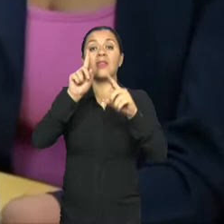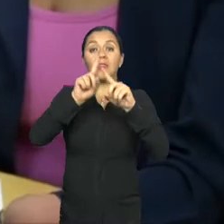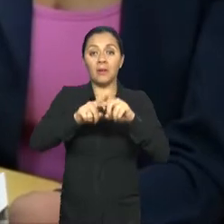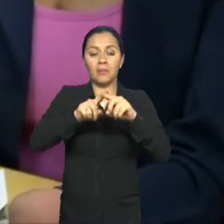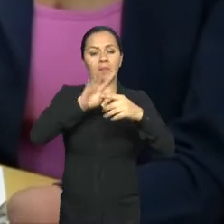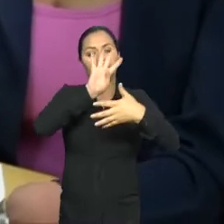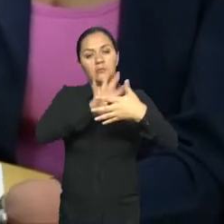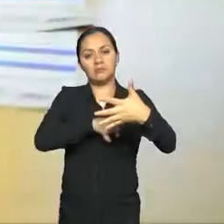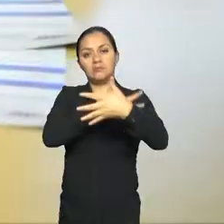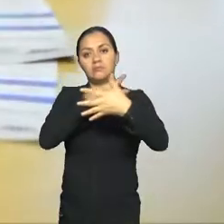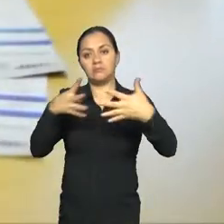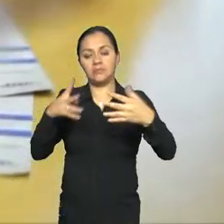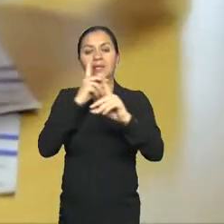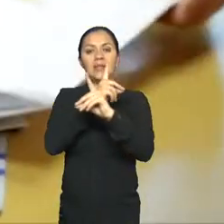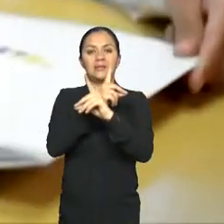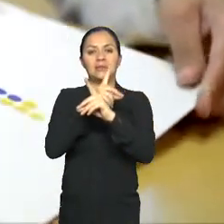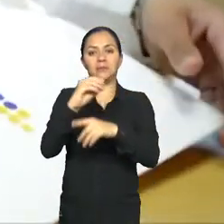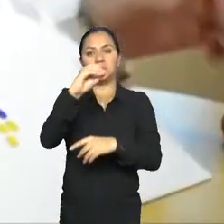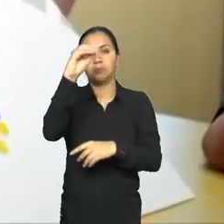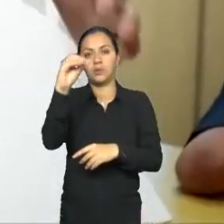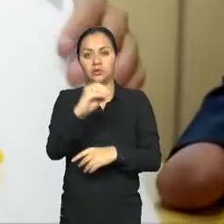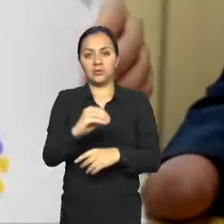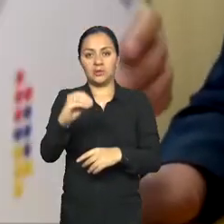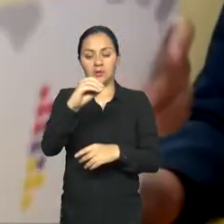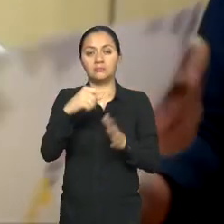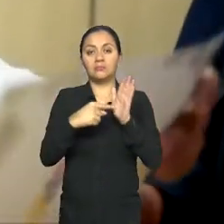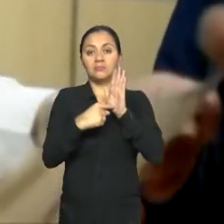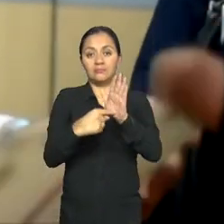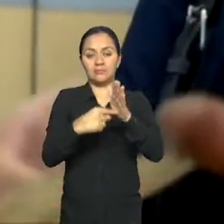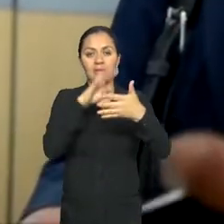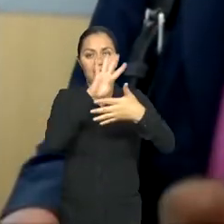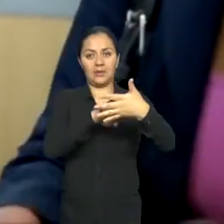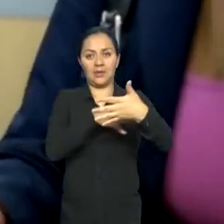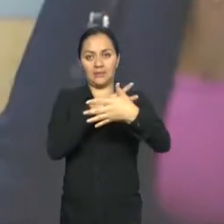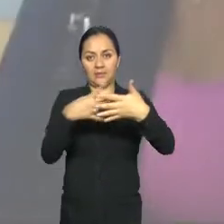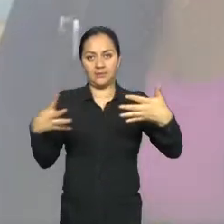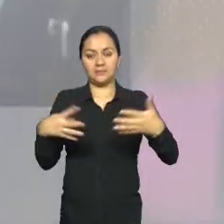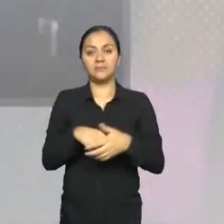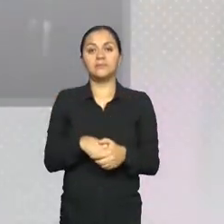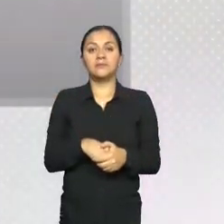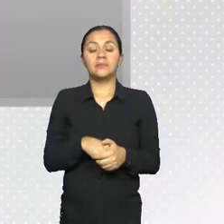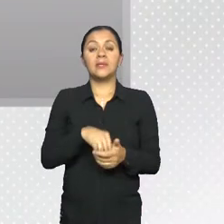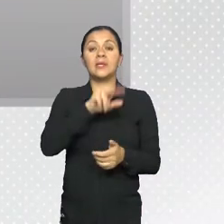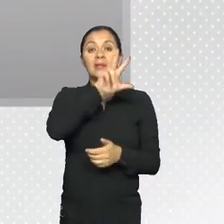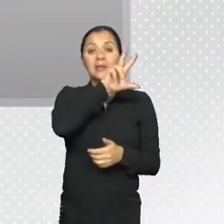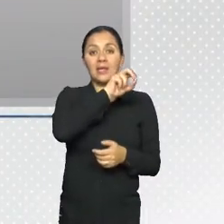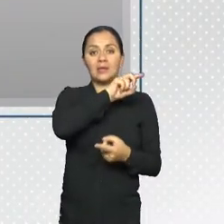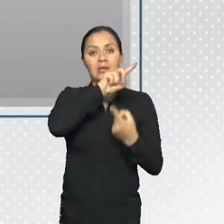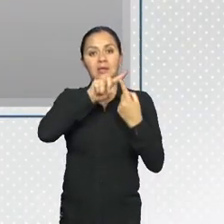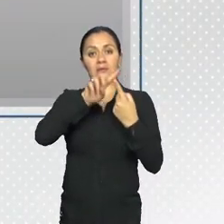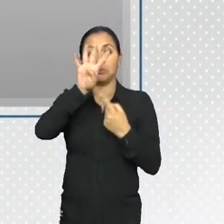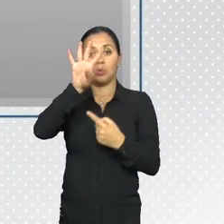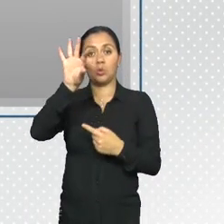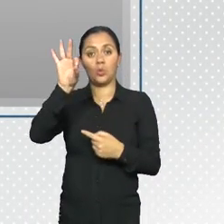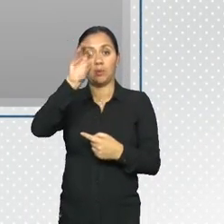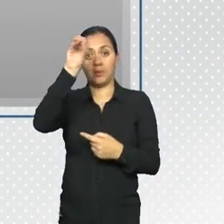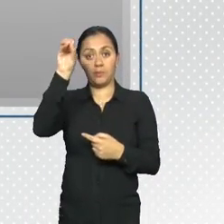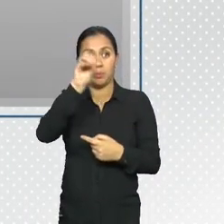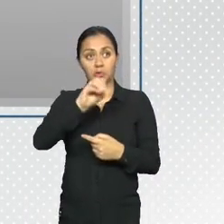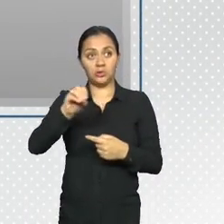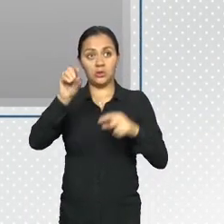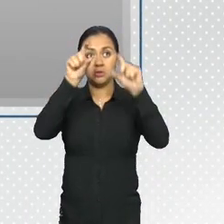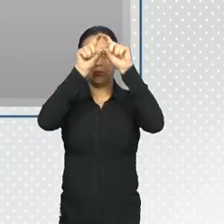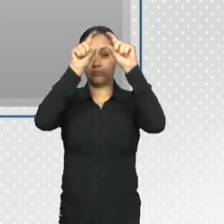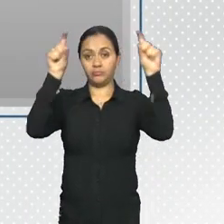discapacidad del beneficiario, como lo señala la siguiente tabla. Del 30% al 49% de grado de